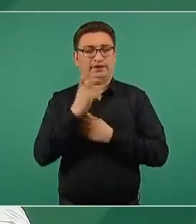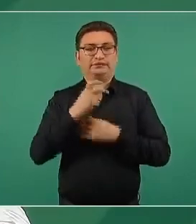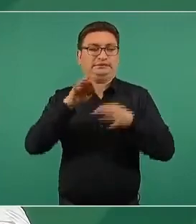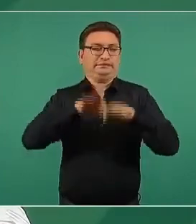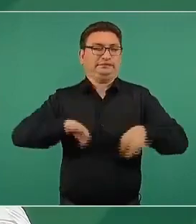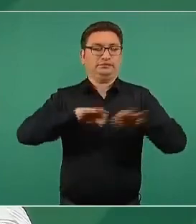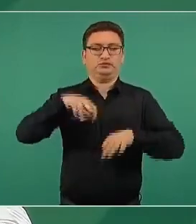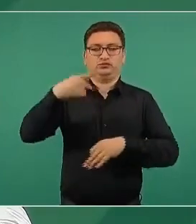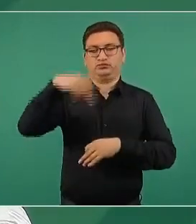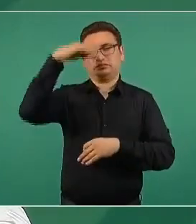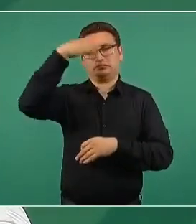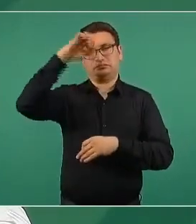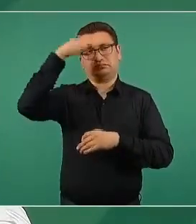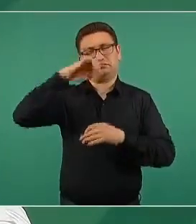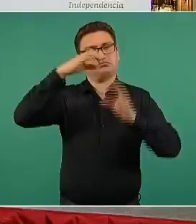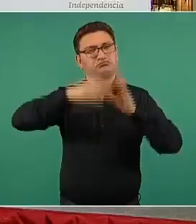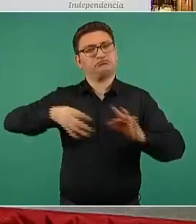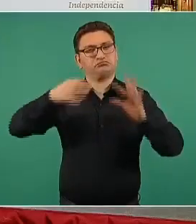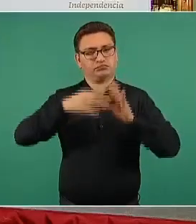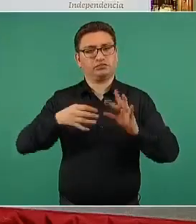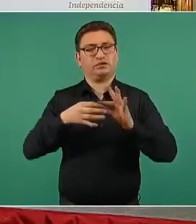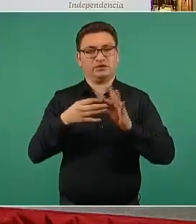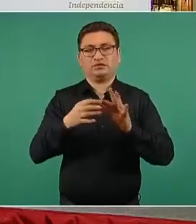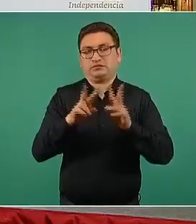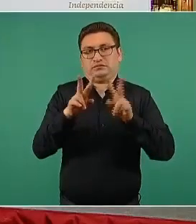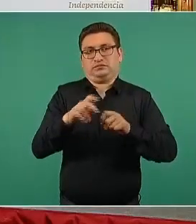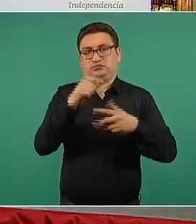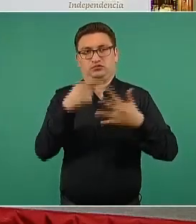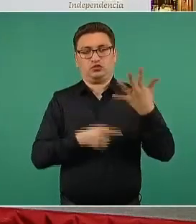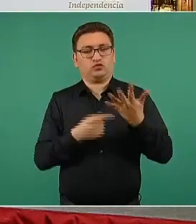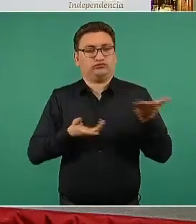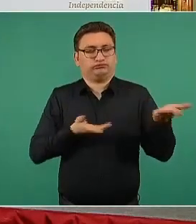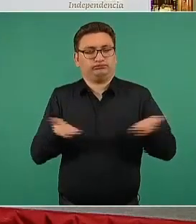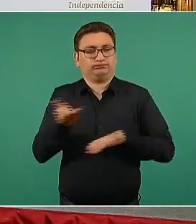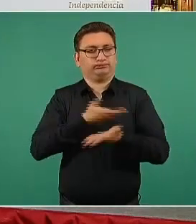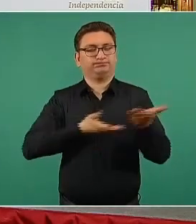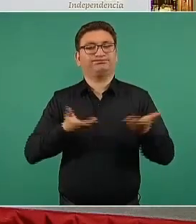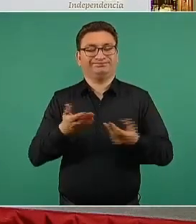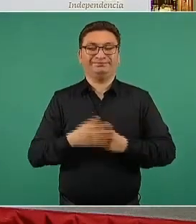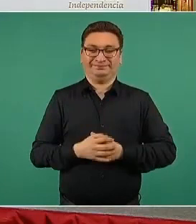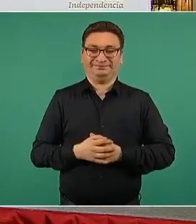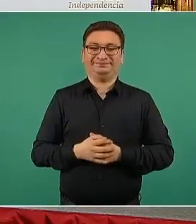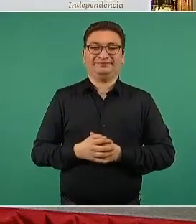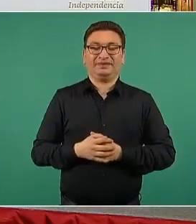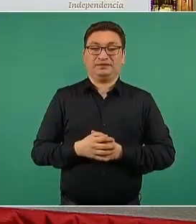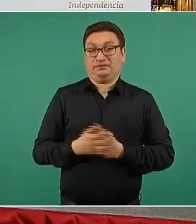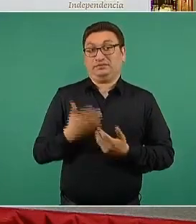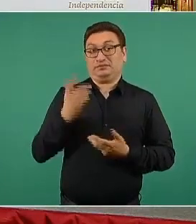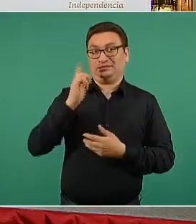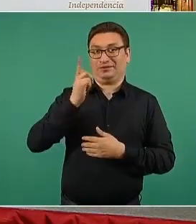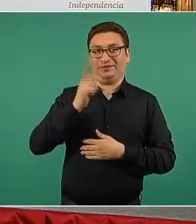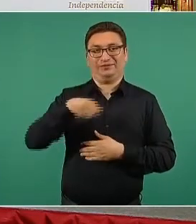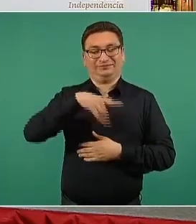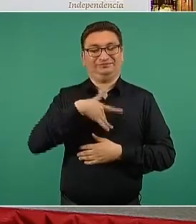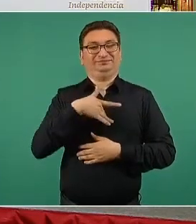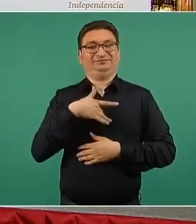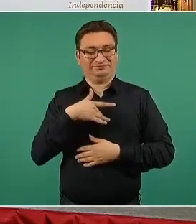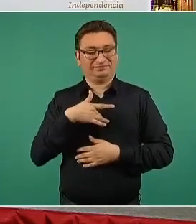la experiencia y sobre lo que nos va a compartir el día de hoy y pues esperamos que sea de su